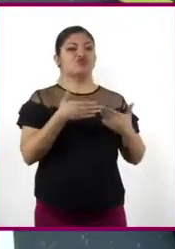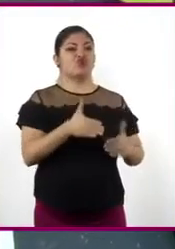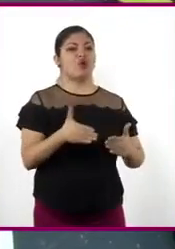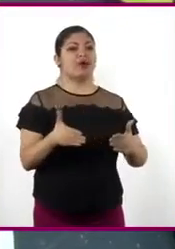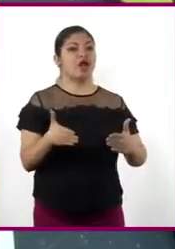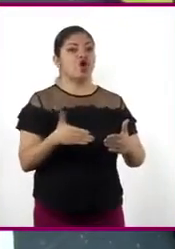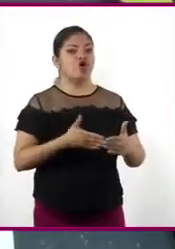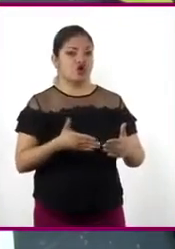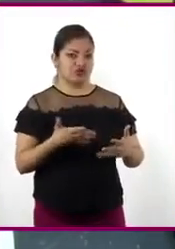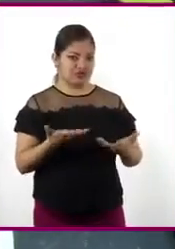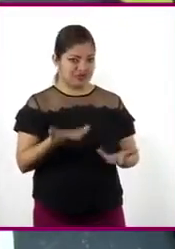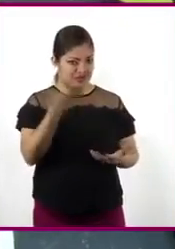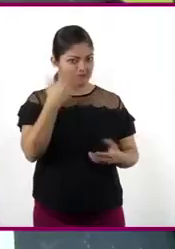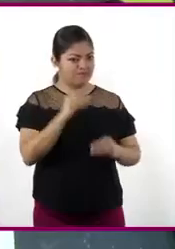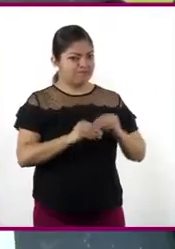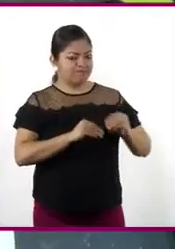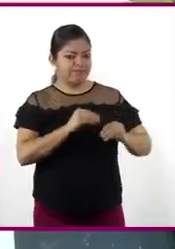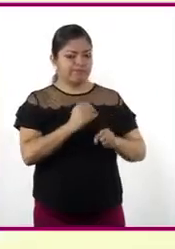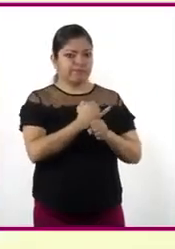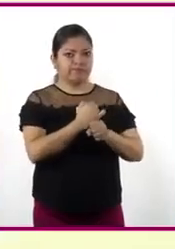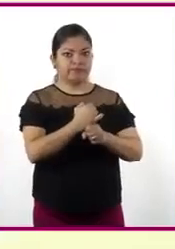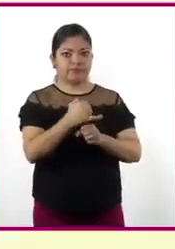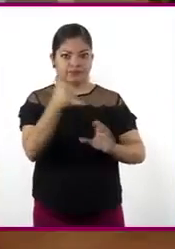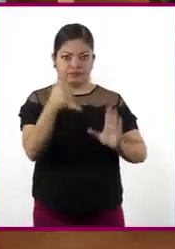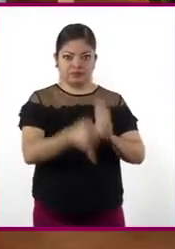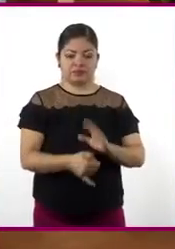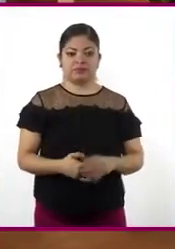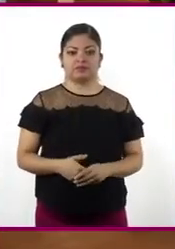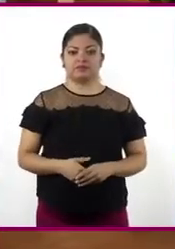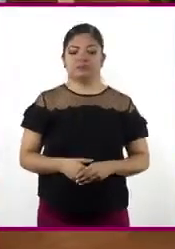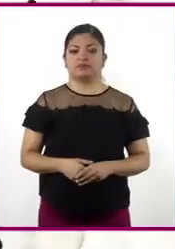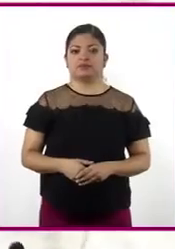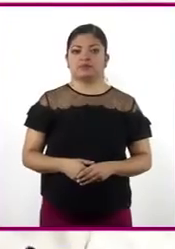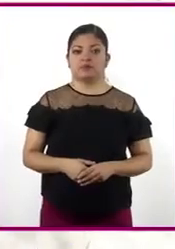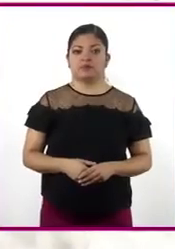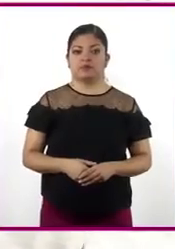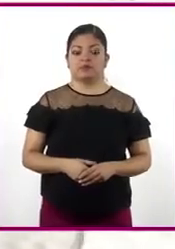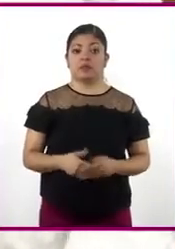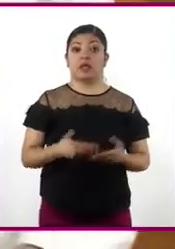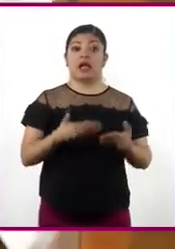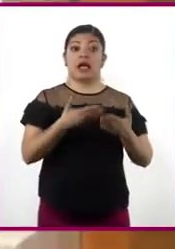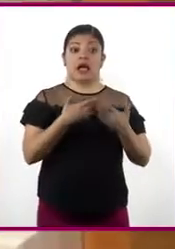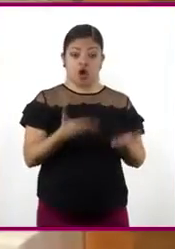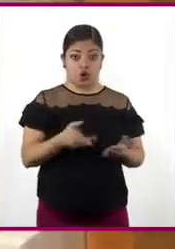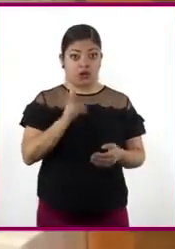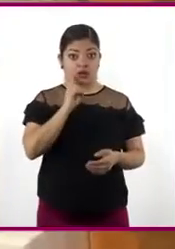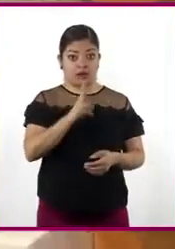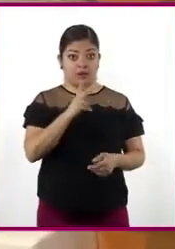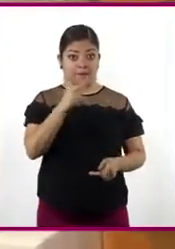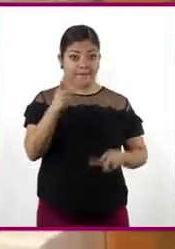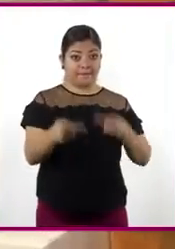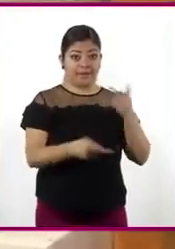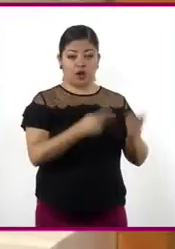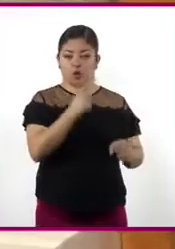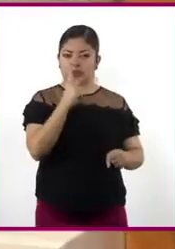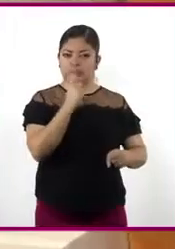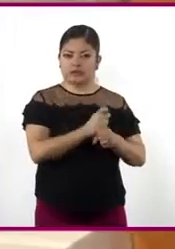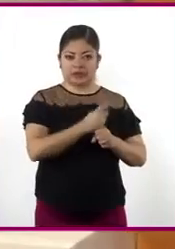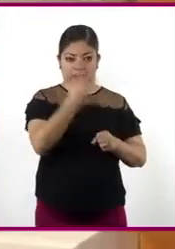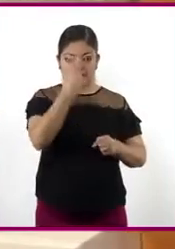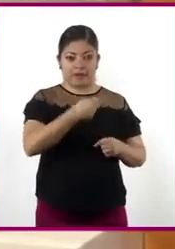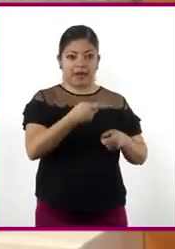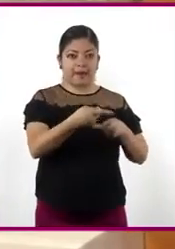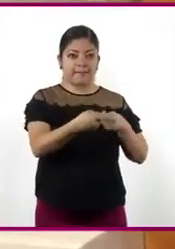el resultado que podemos obtener. Bien, ahora sí, los ingredientes o preguntas básicas para